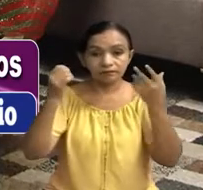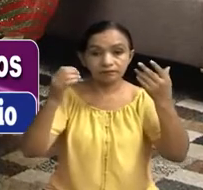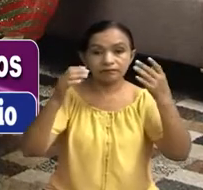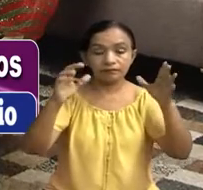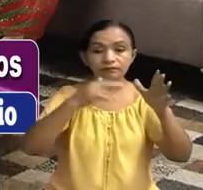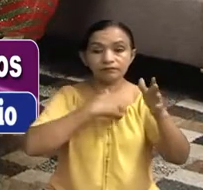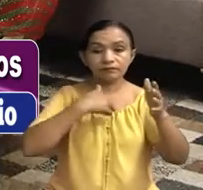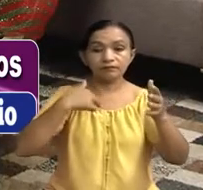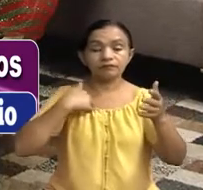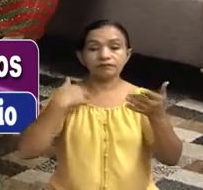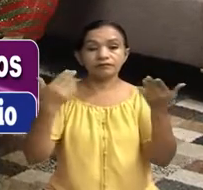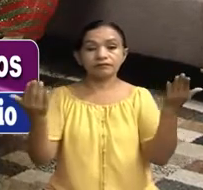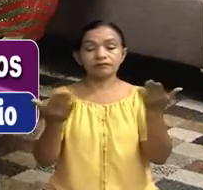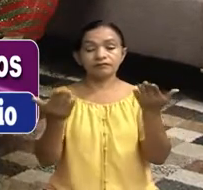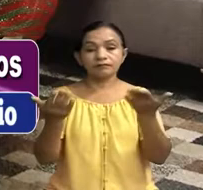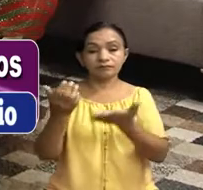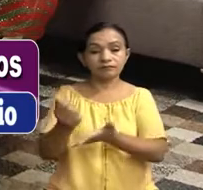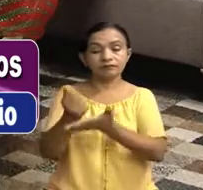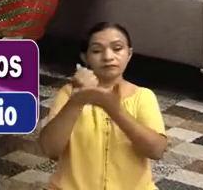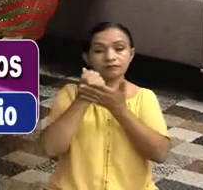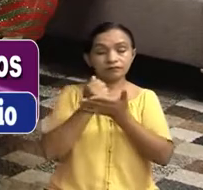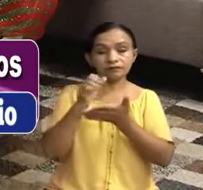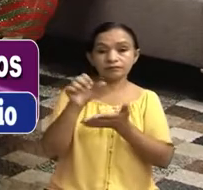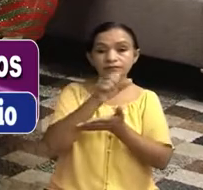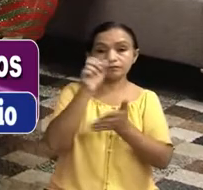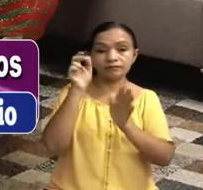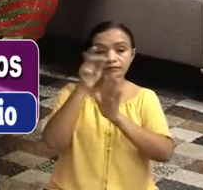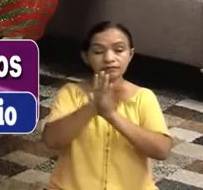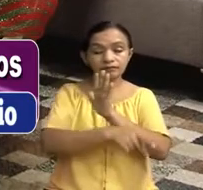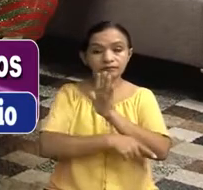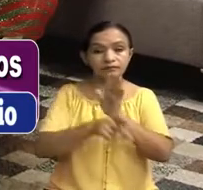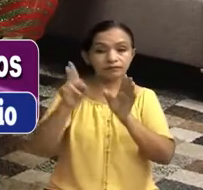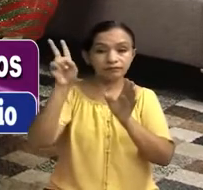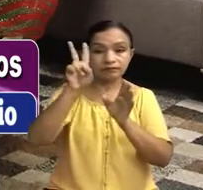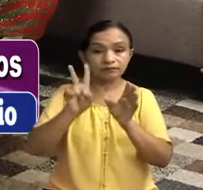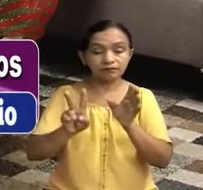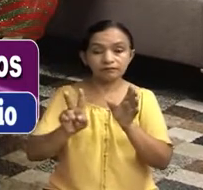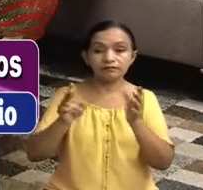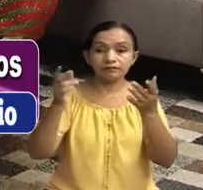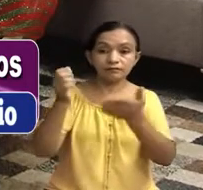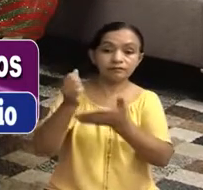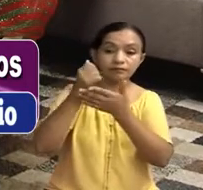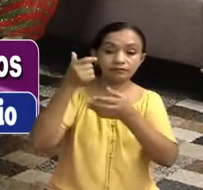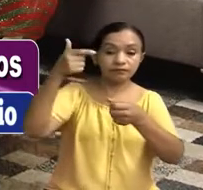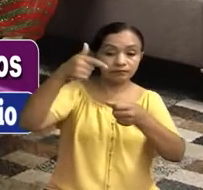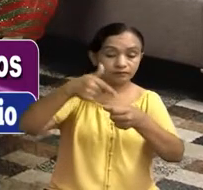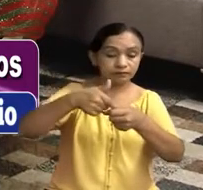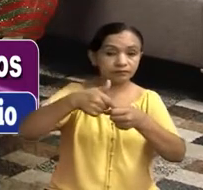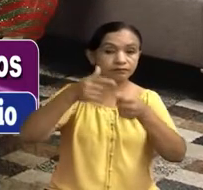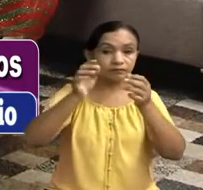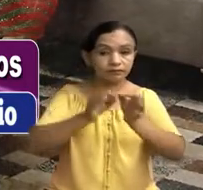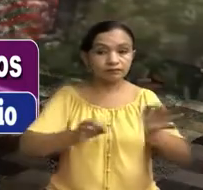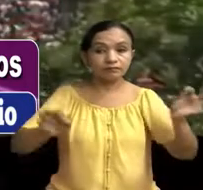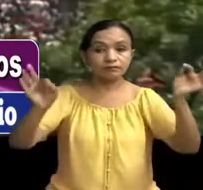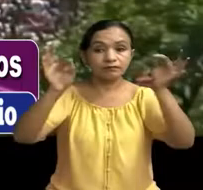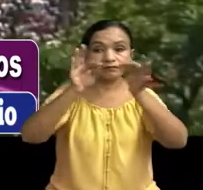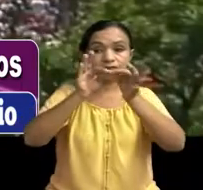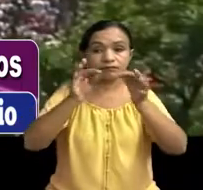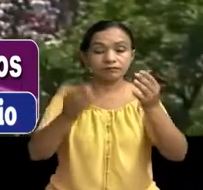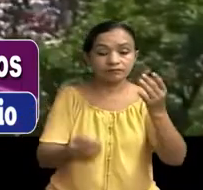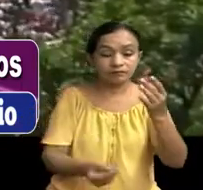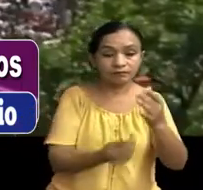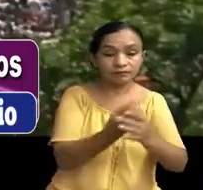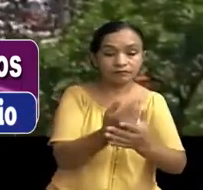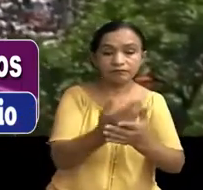países no producen y nosotros aportamos eso. Hay otros países que aportan, Venezuela es importante el petróleo, pero nosotros, por ejemplo, tenemos mucha tradición de producción de